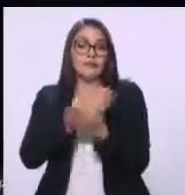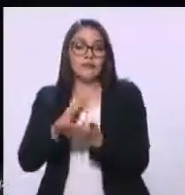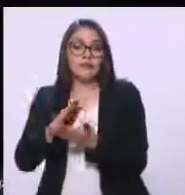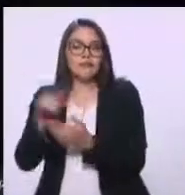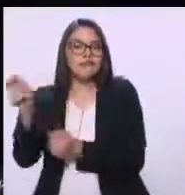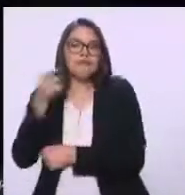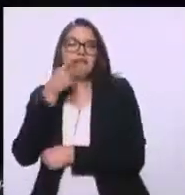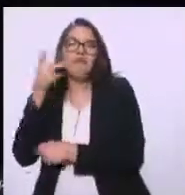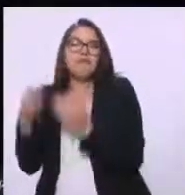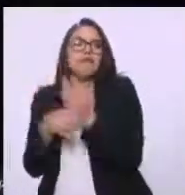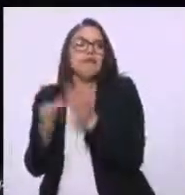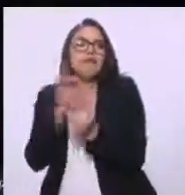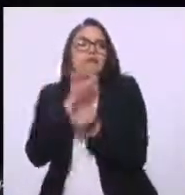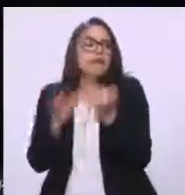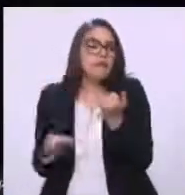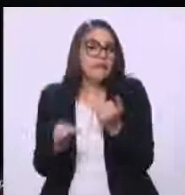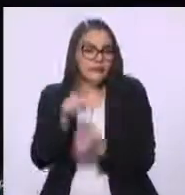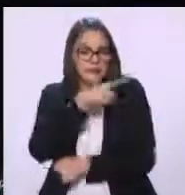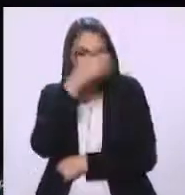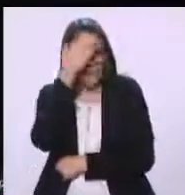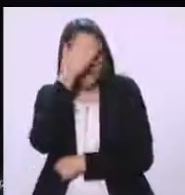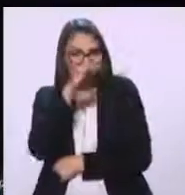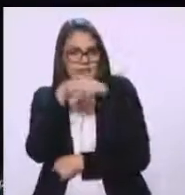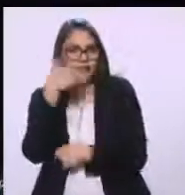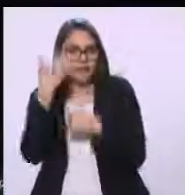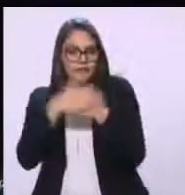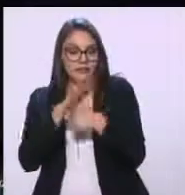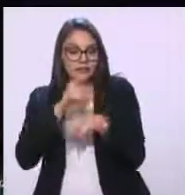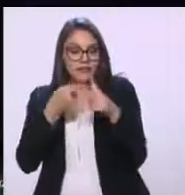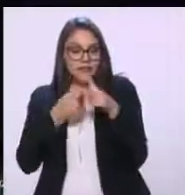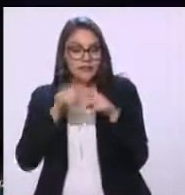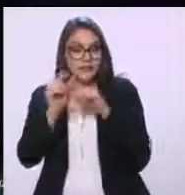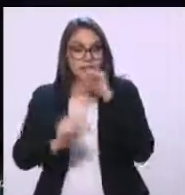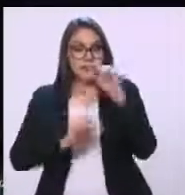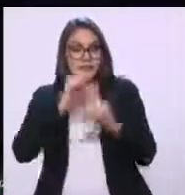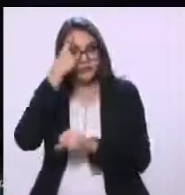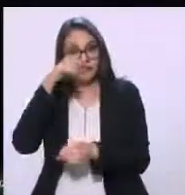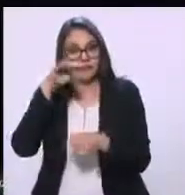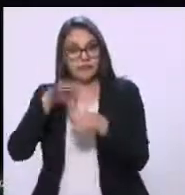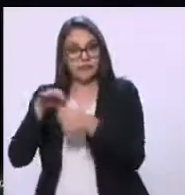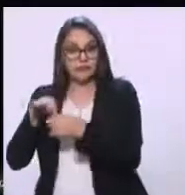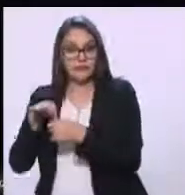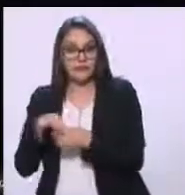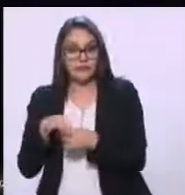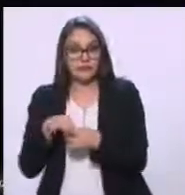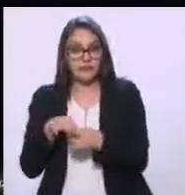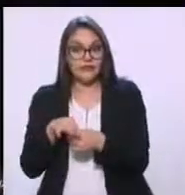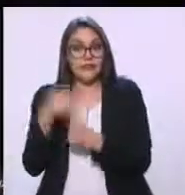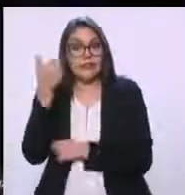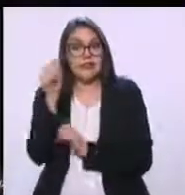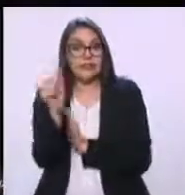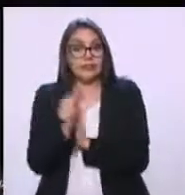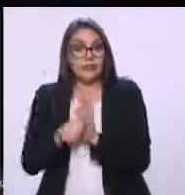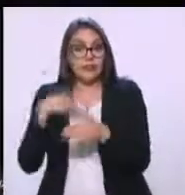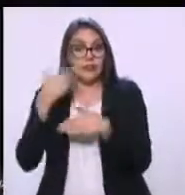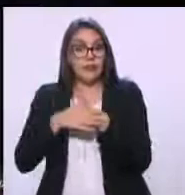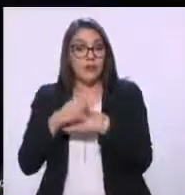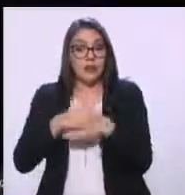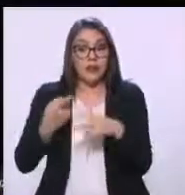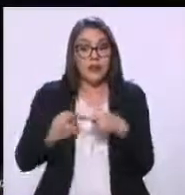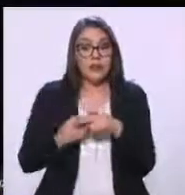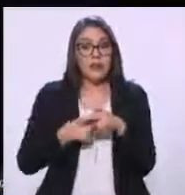les quedan. Hay que recordar que ya empieza la época electoral, ya falta muy poco, 6 meses se van volando para que inicien las campañas